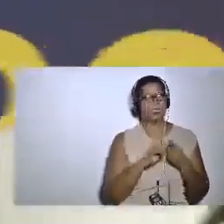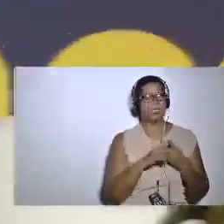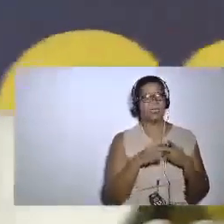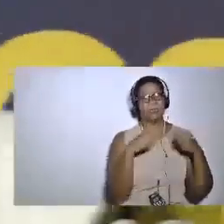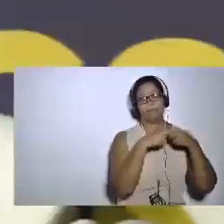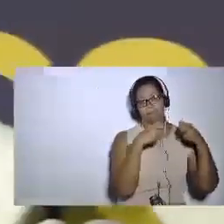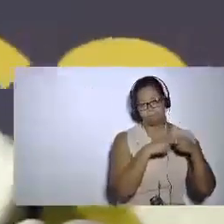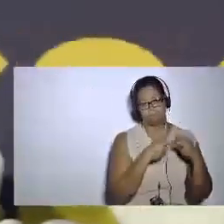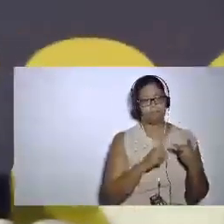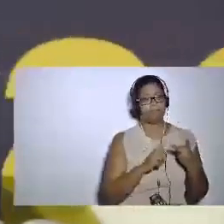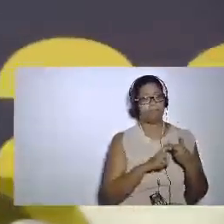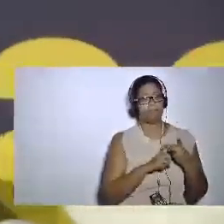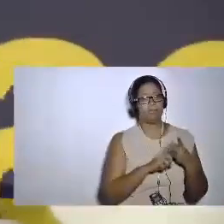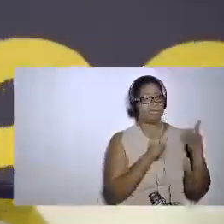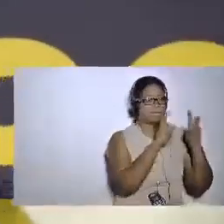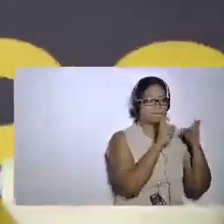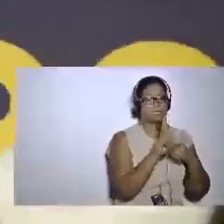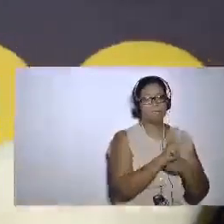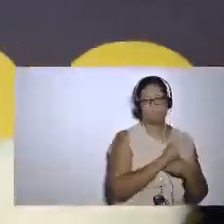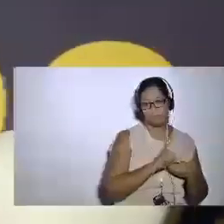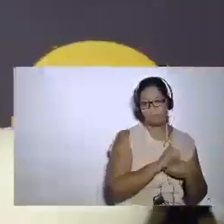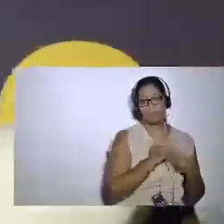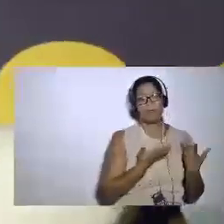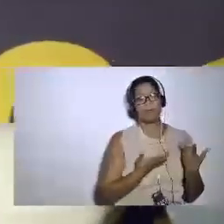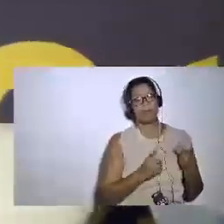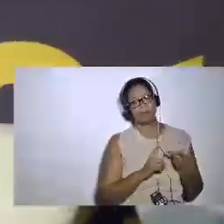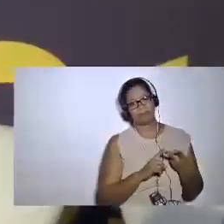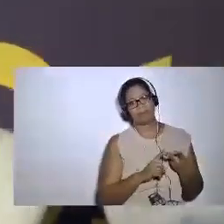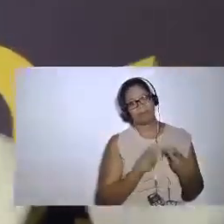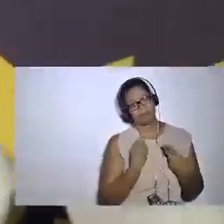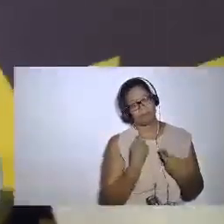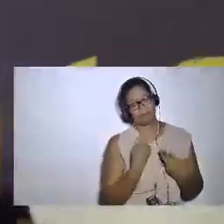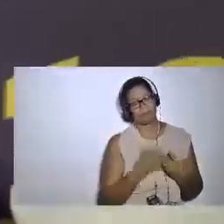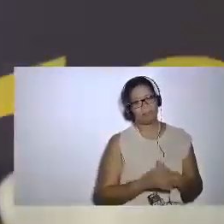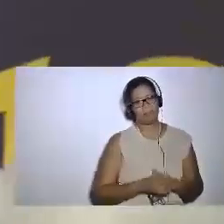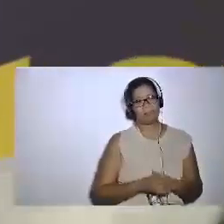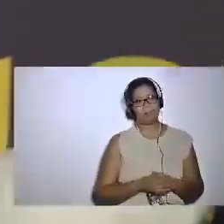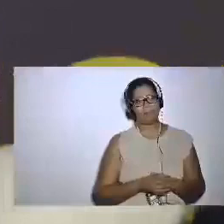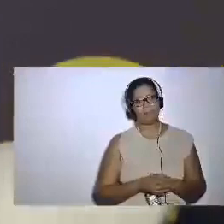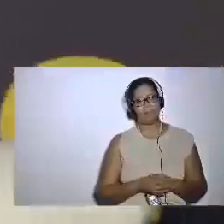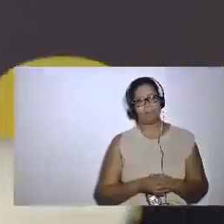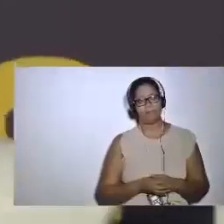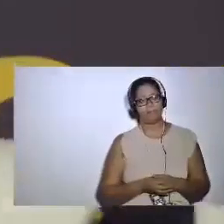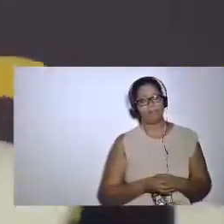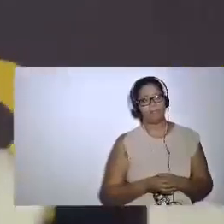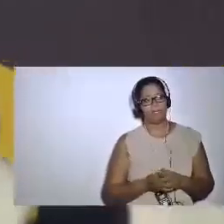falta de electricidad y falta de contenido local. Esos son los puntos de atención aquí.